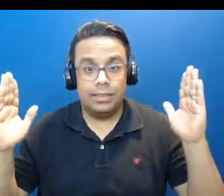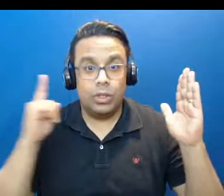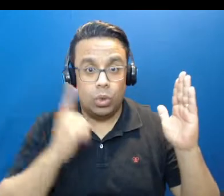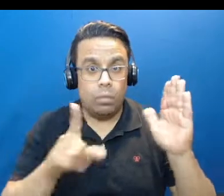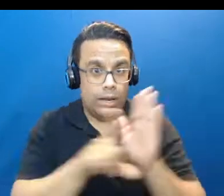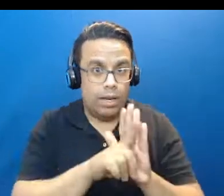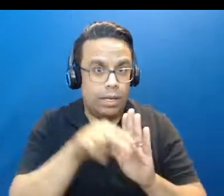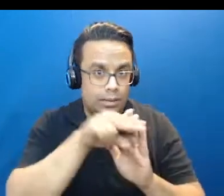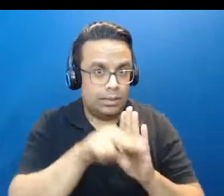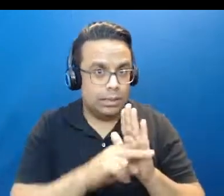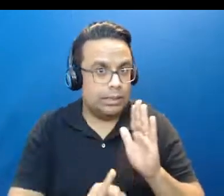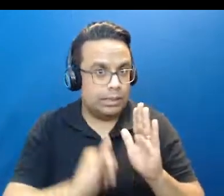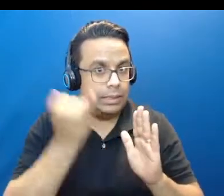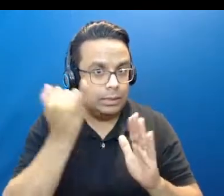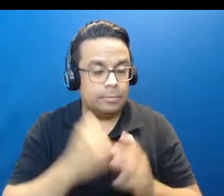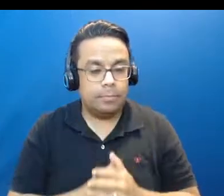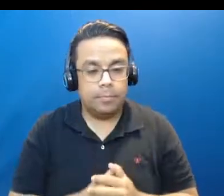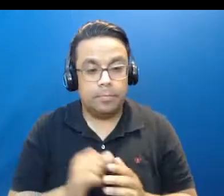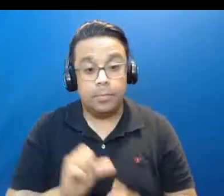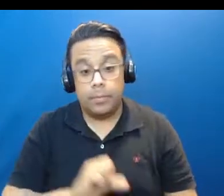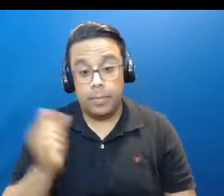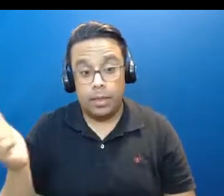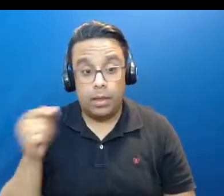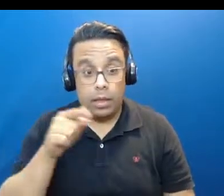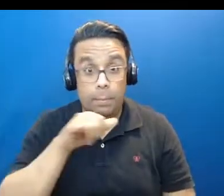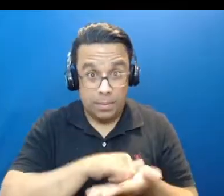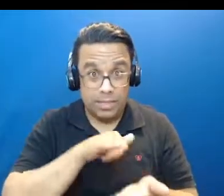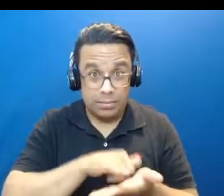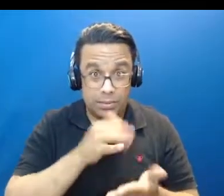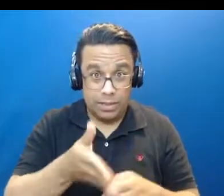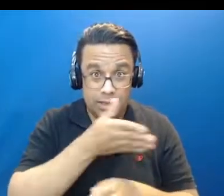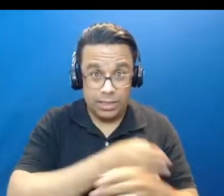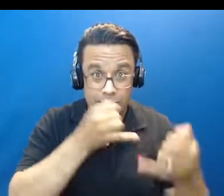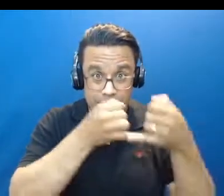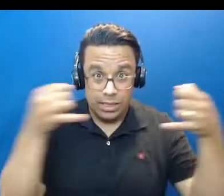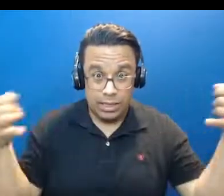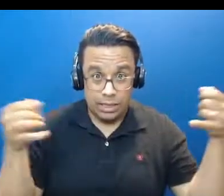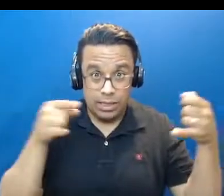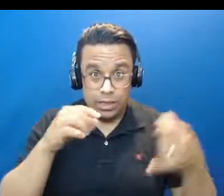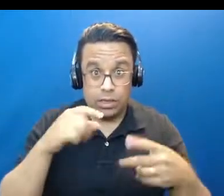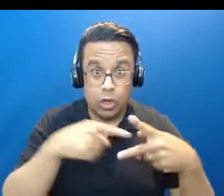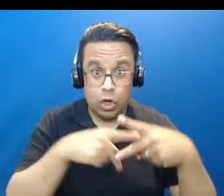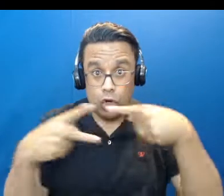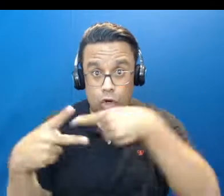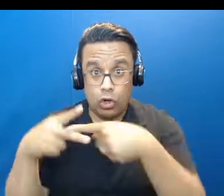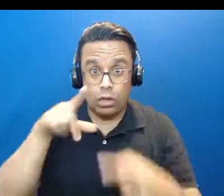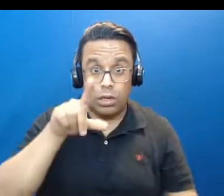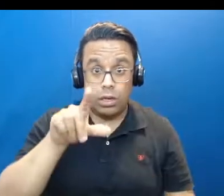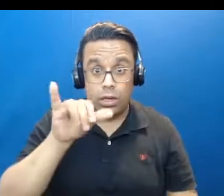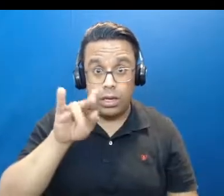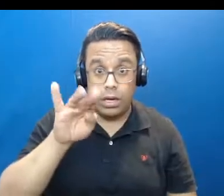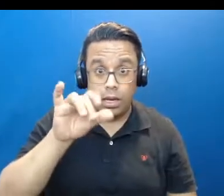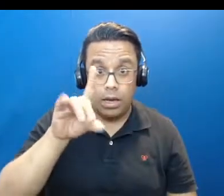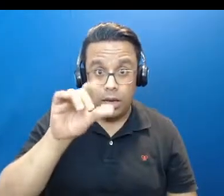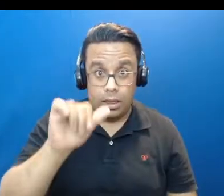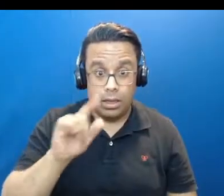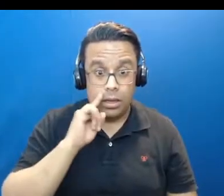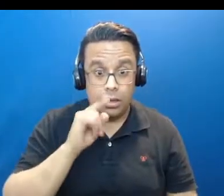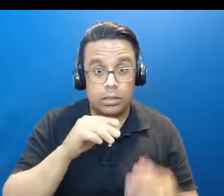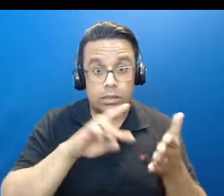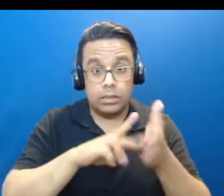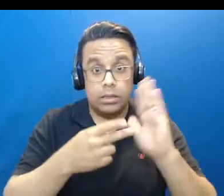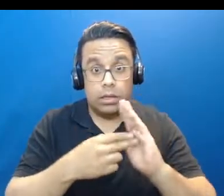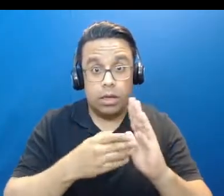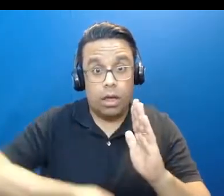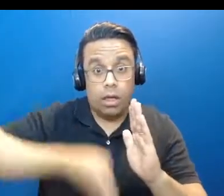El comando cota alineada me sirve para determinar longitudes o distancias que no son ni horizontales ni